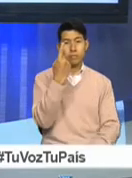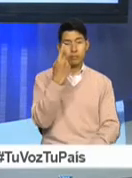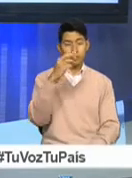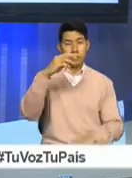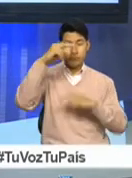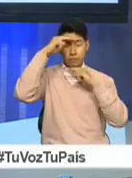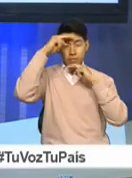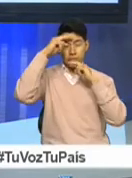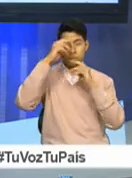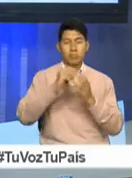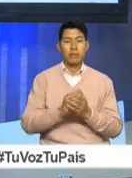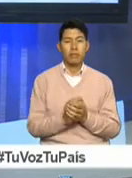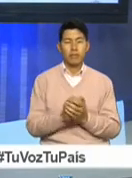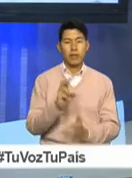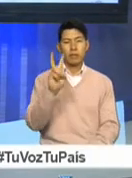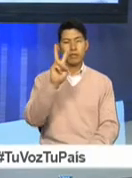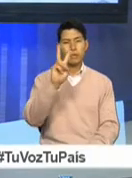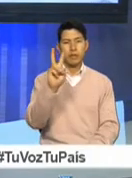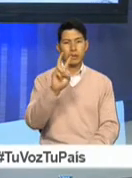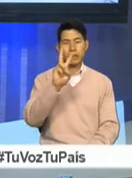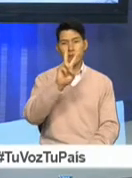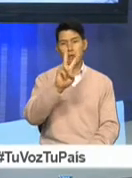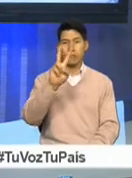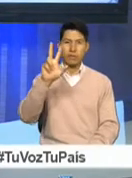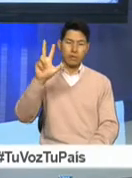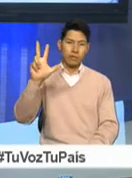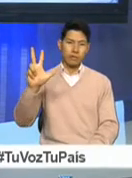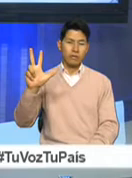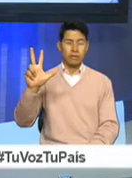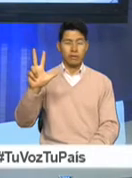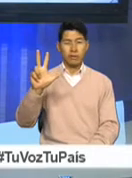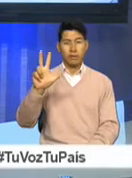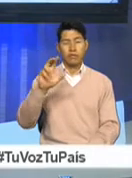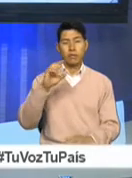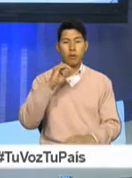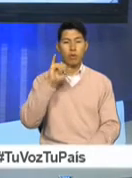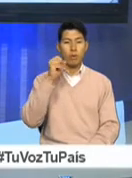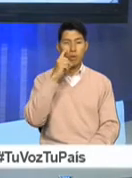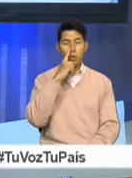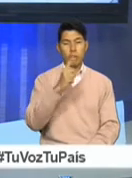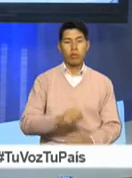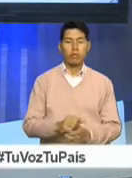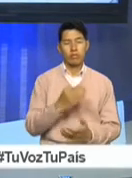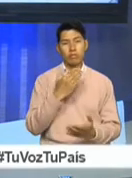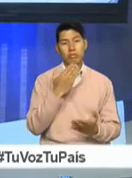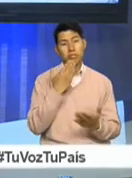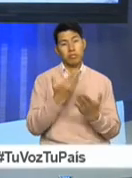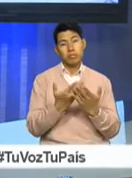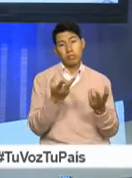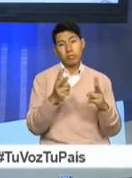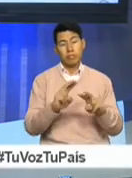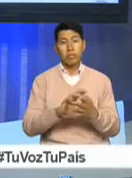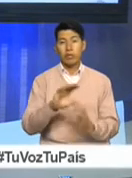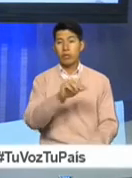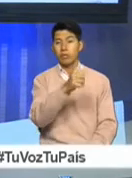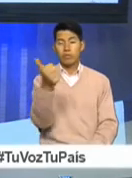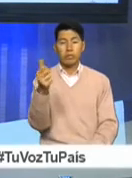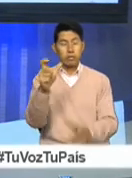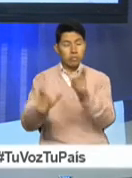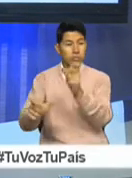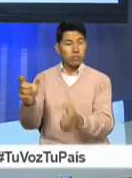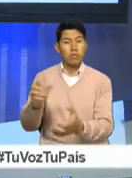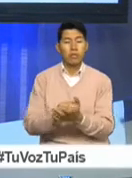28 de julio bienvenidos y bienvenidas un abrazo y un saludo fraterno a nuestros migrantes que nos miran en italia españa en londres y en